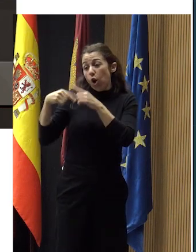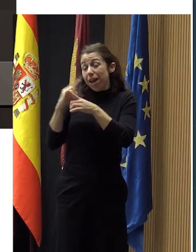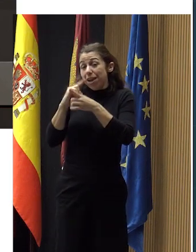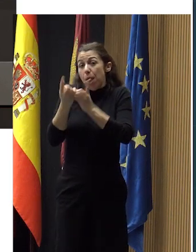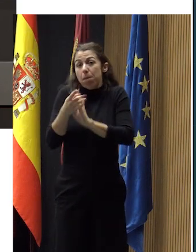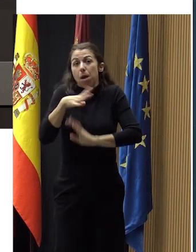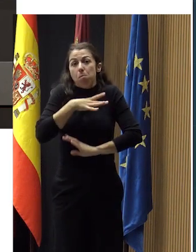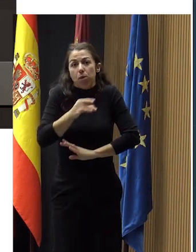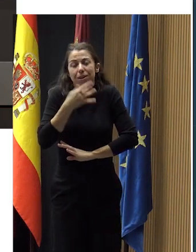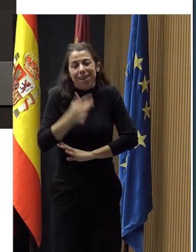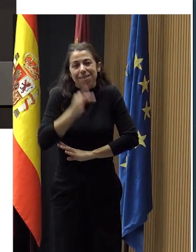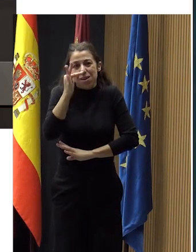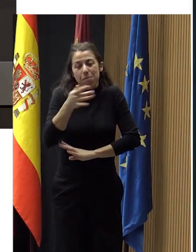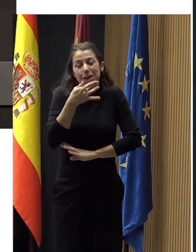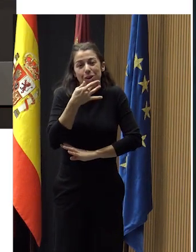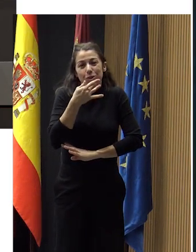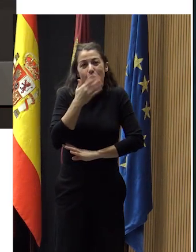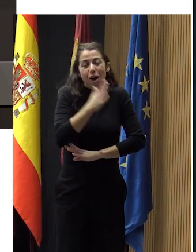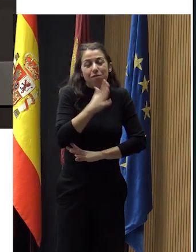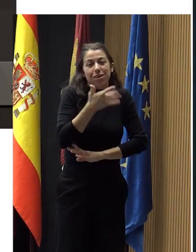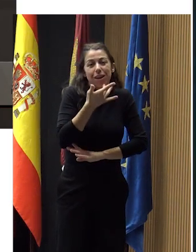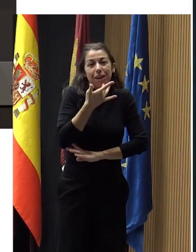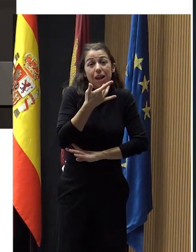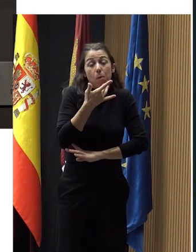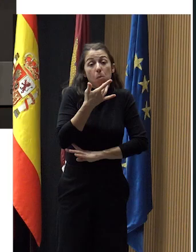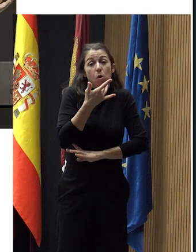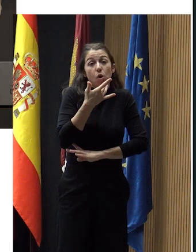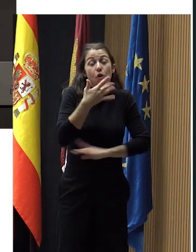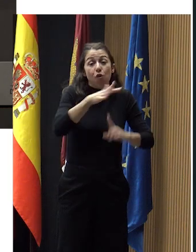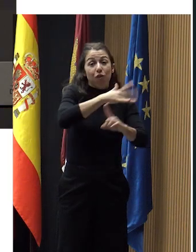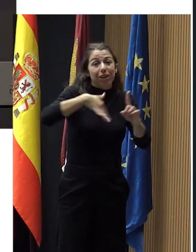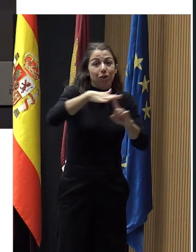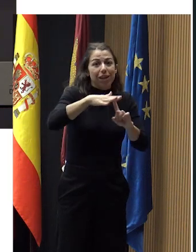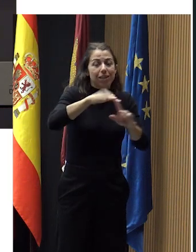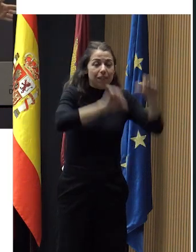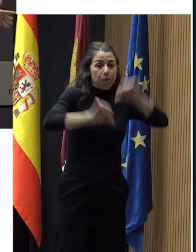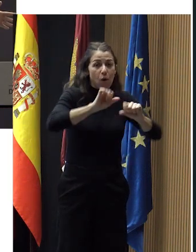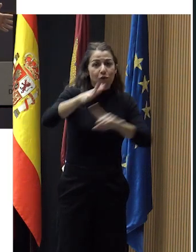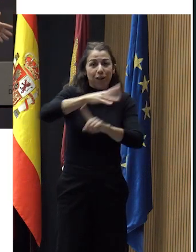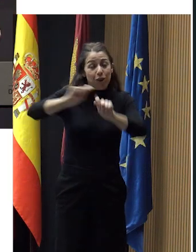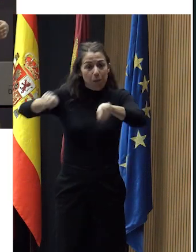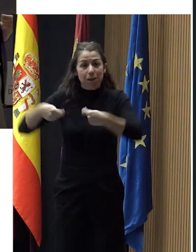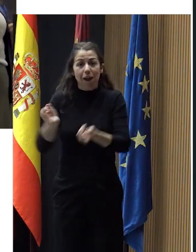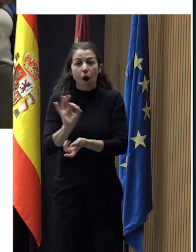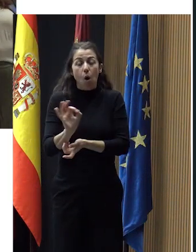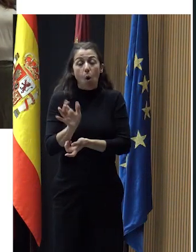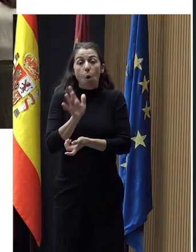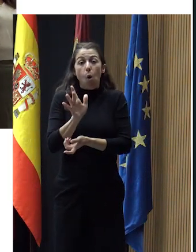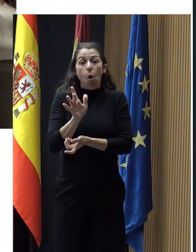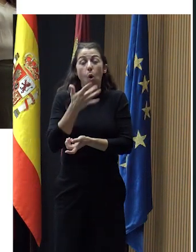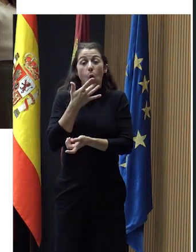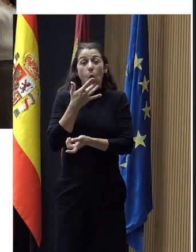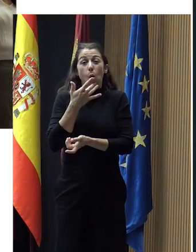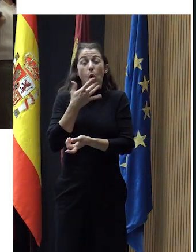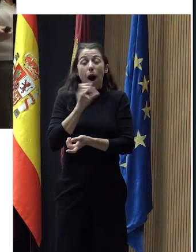nuestras células y eso puede provocar que sea por factores químicos, por factores ambientales también, puede ser